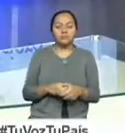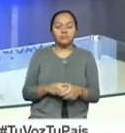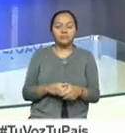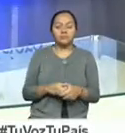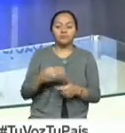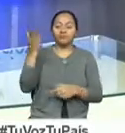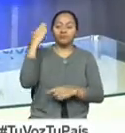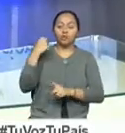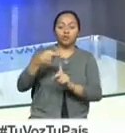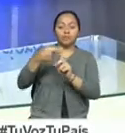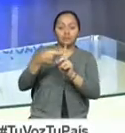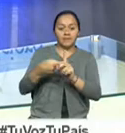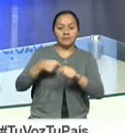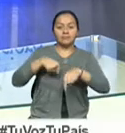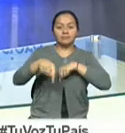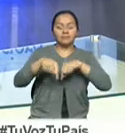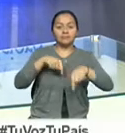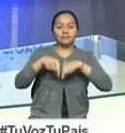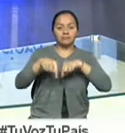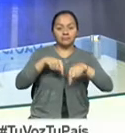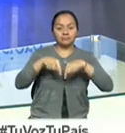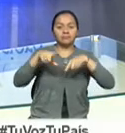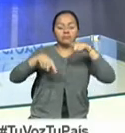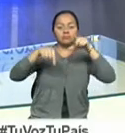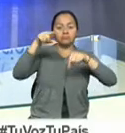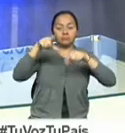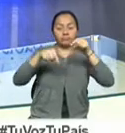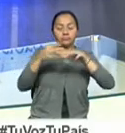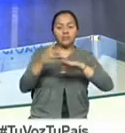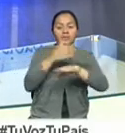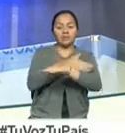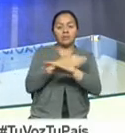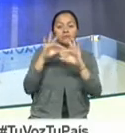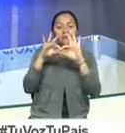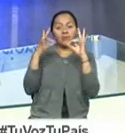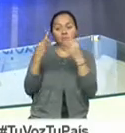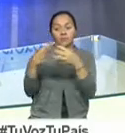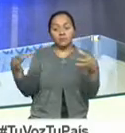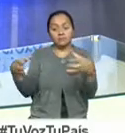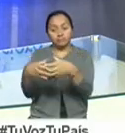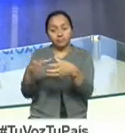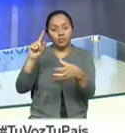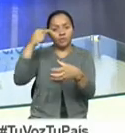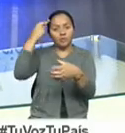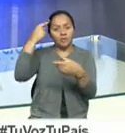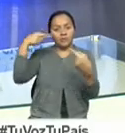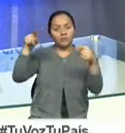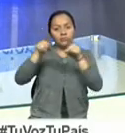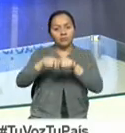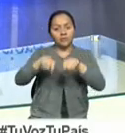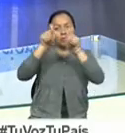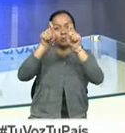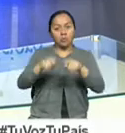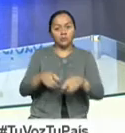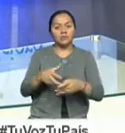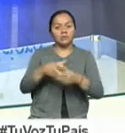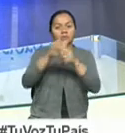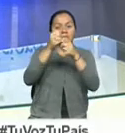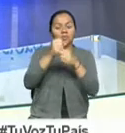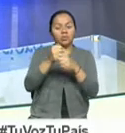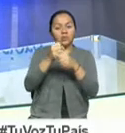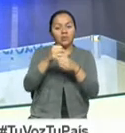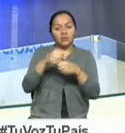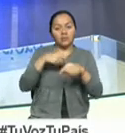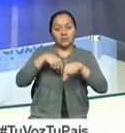mes, transportistas, cooperativas, víctimas y familiares junto al Gobierno Nacional suscribieron el Pacto por la Seguridad Vial